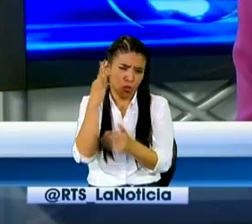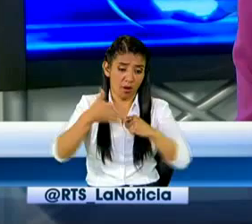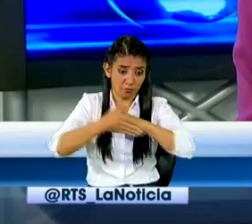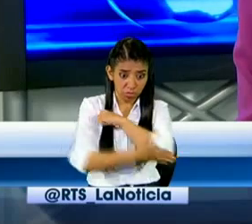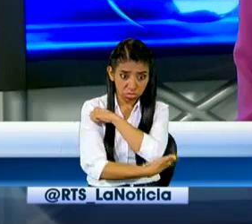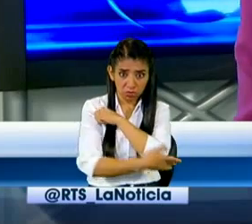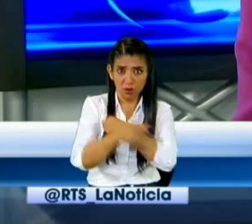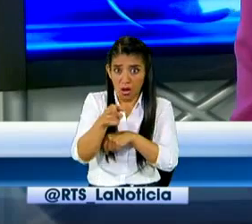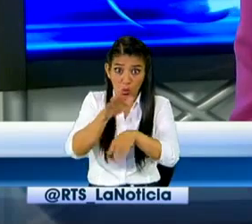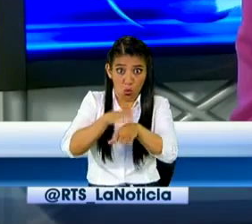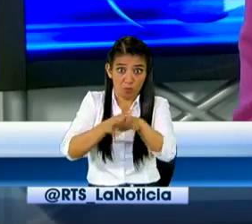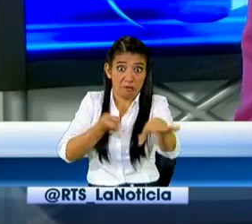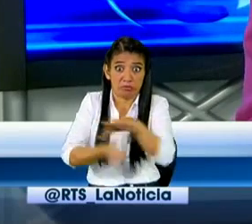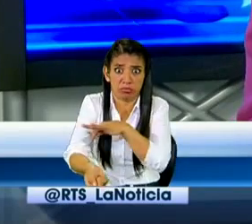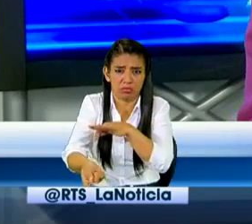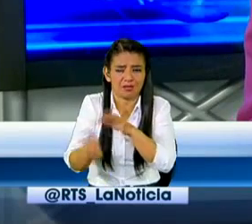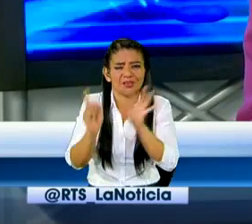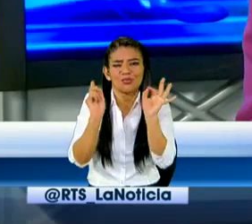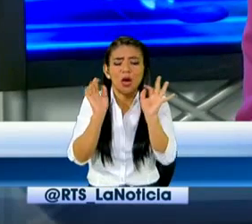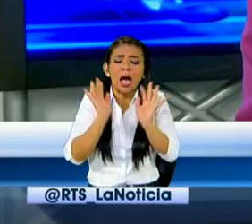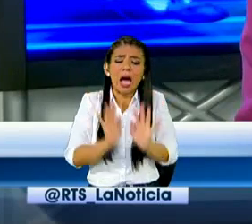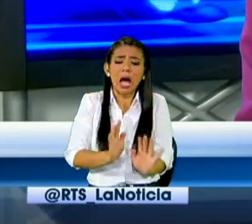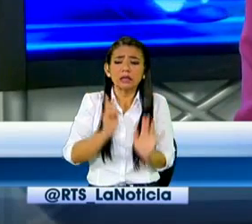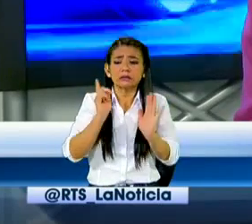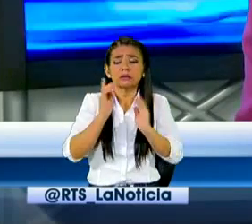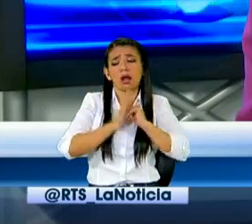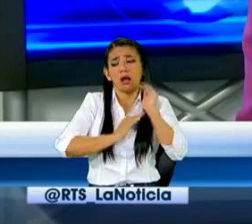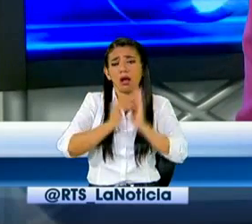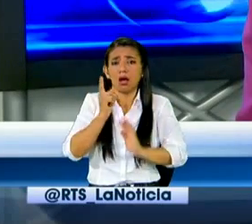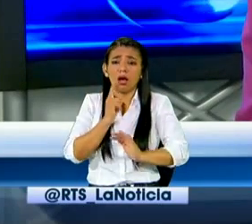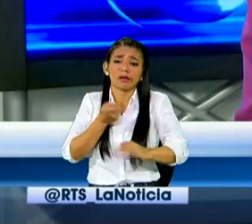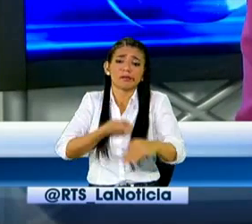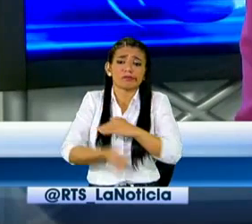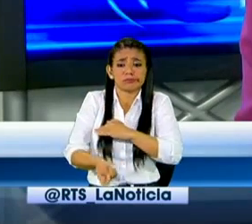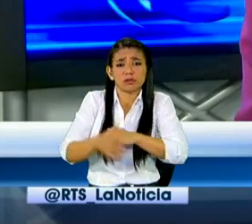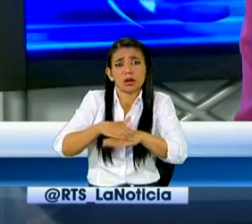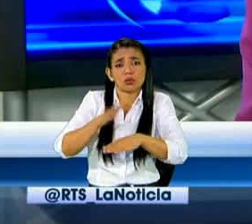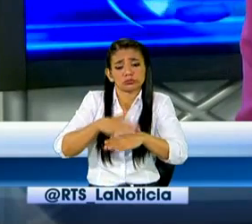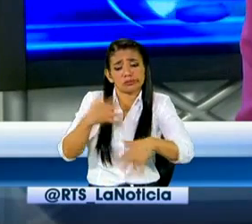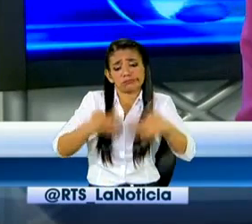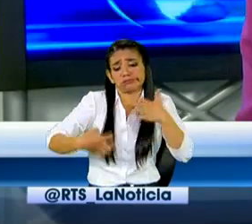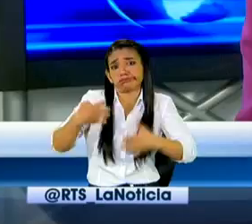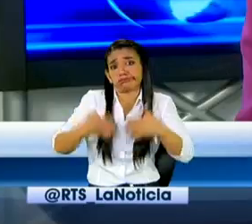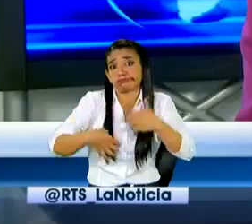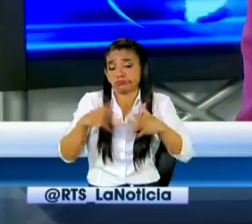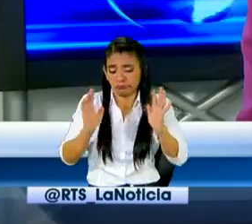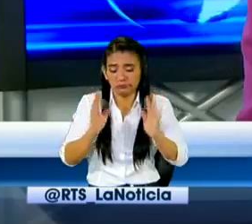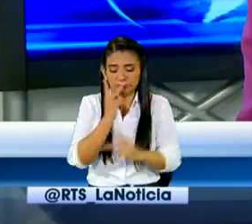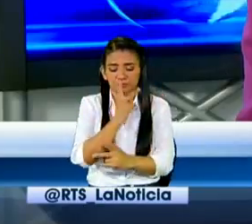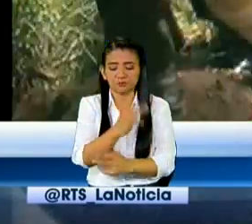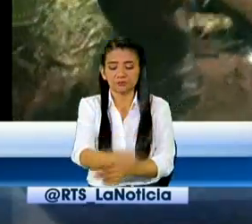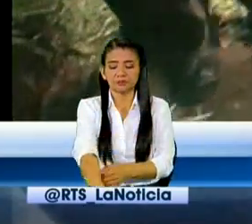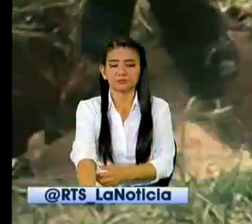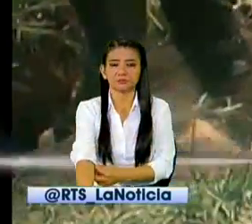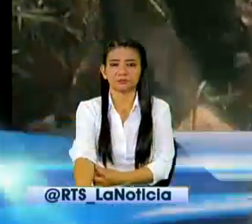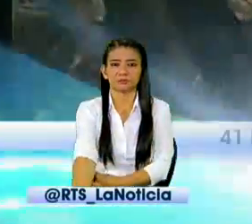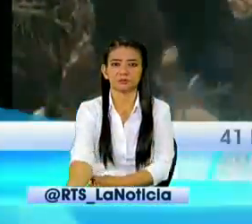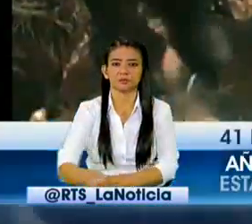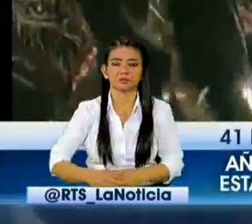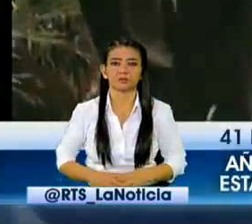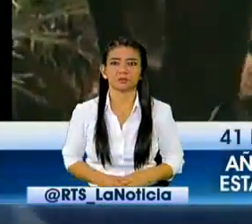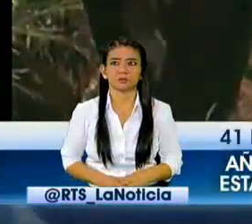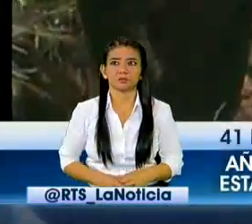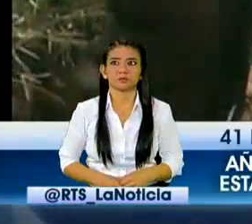exclusiva del femicida, sino la excusa para justificar una acción producto del resentimiento o del rencor. Que le